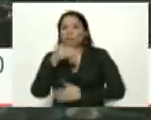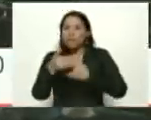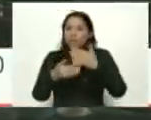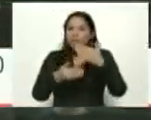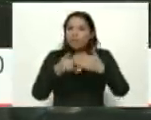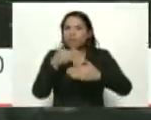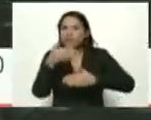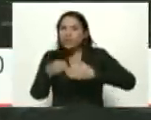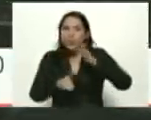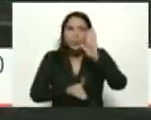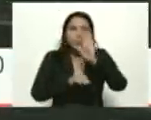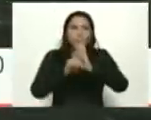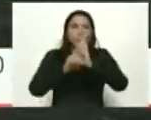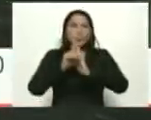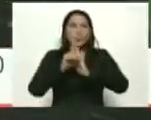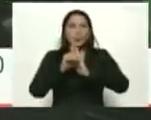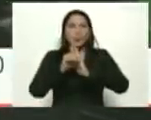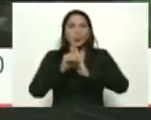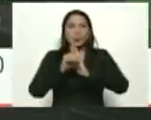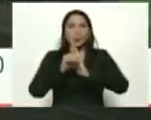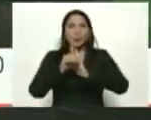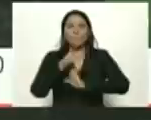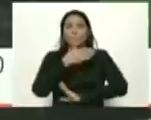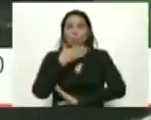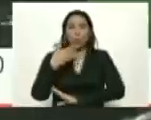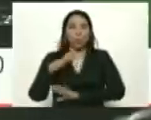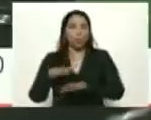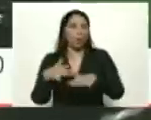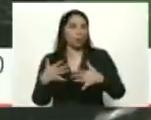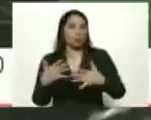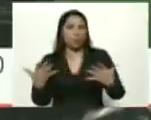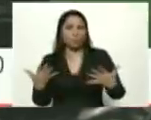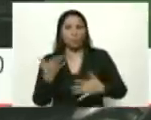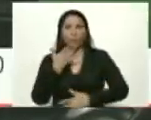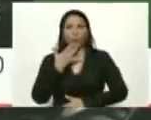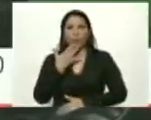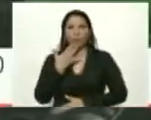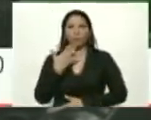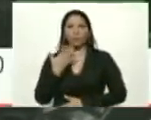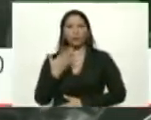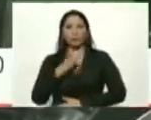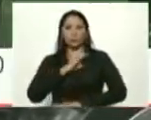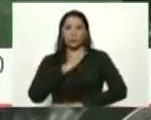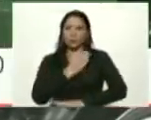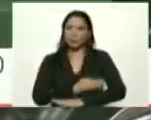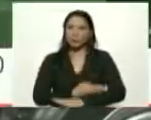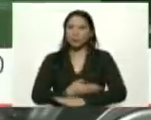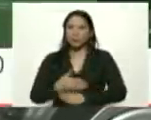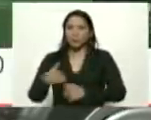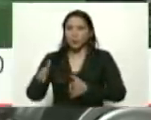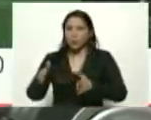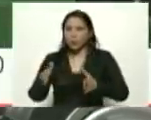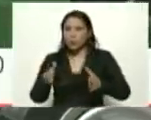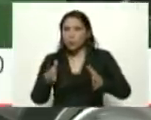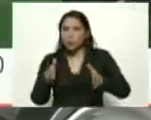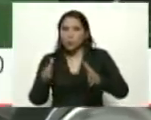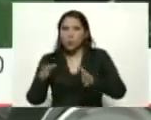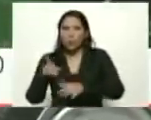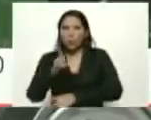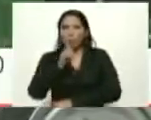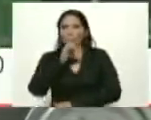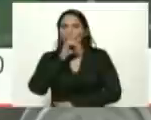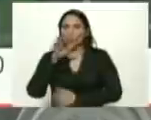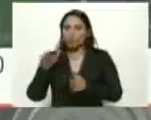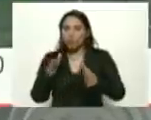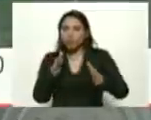mejor. Es mejor cuando viene la corriente del agua y pasa en silencio